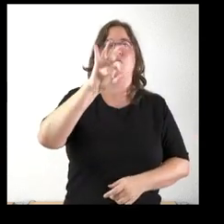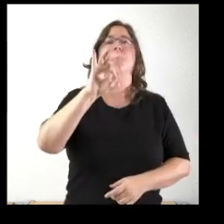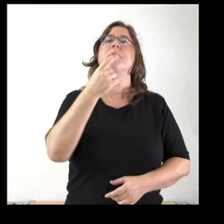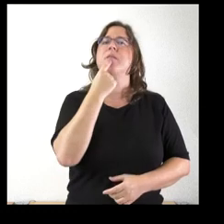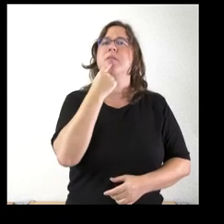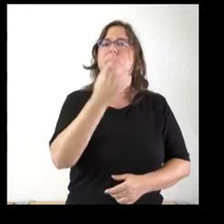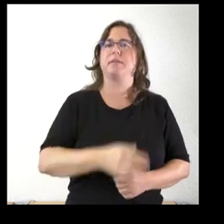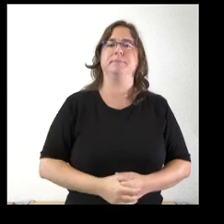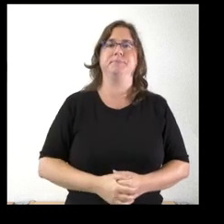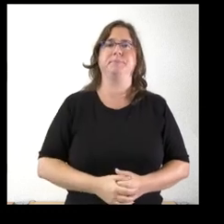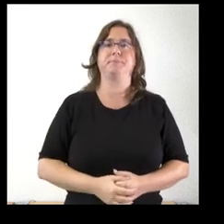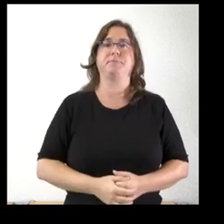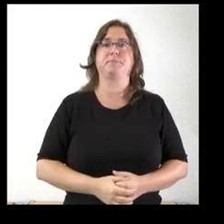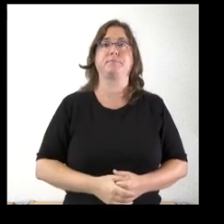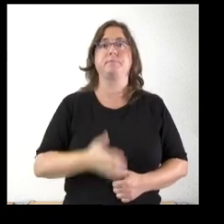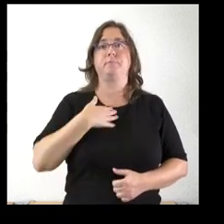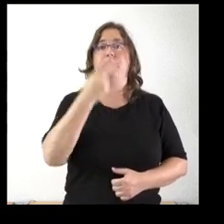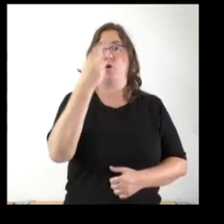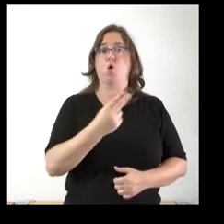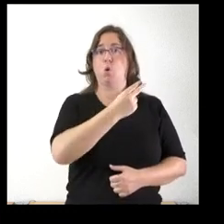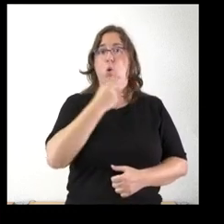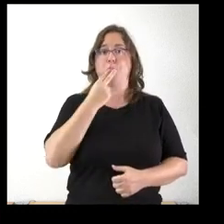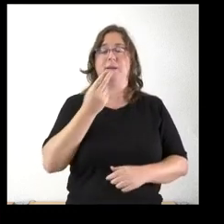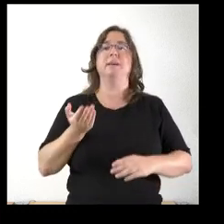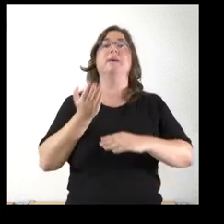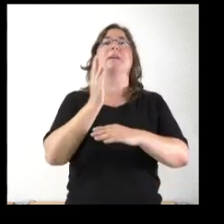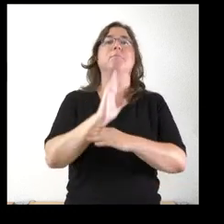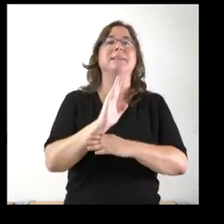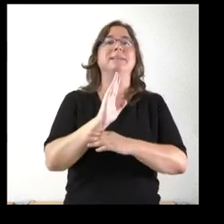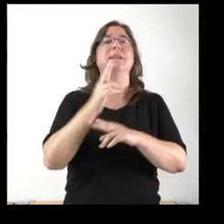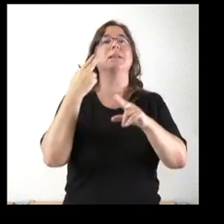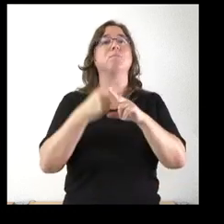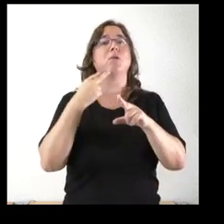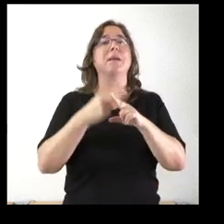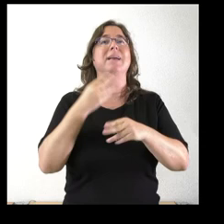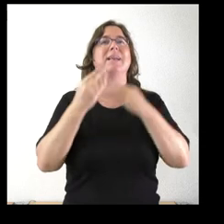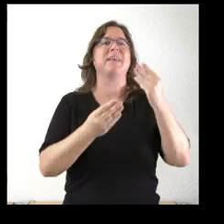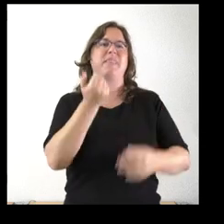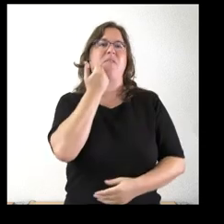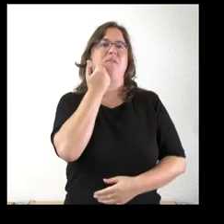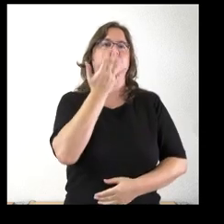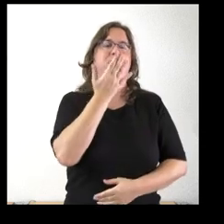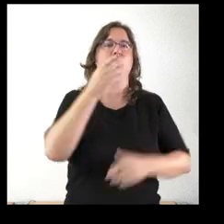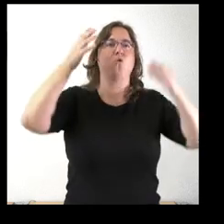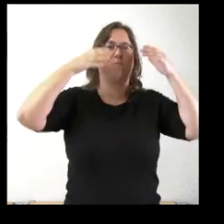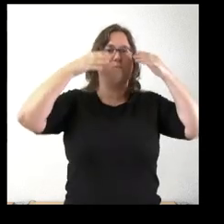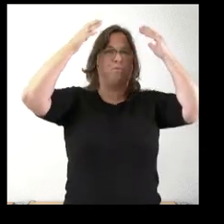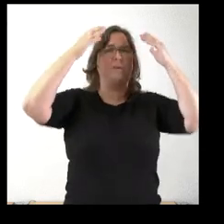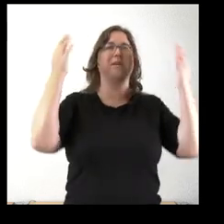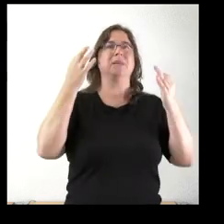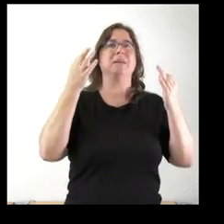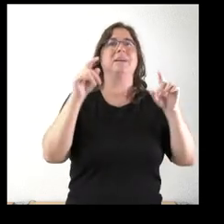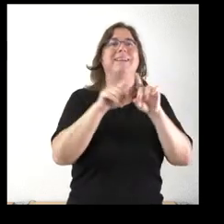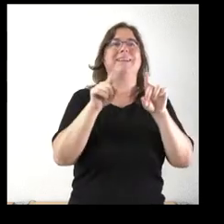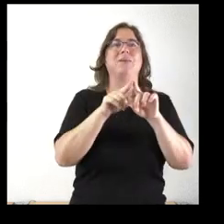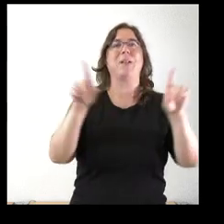que el de Compromís, el representante político de Compromís, lo que le afeaba a la televisión pública, a la televisión española, es un